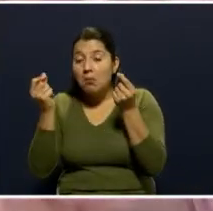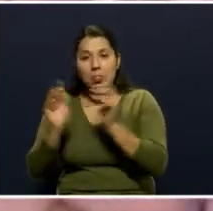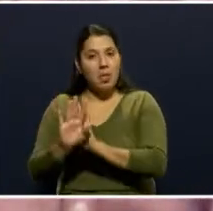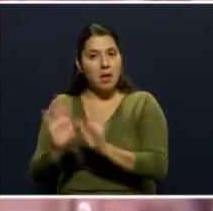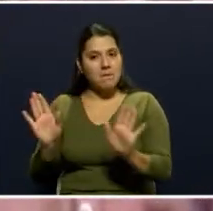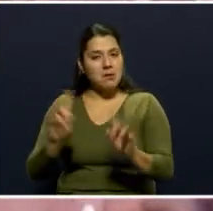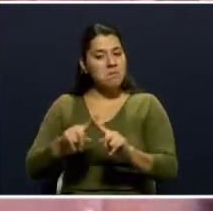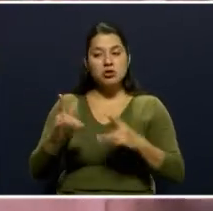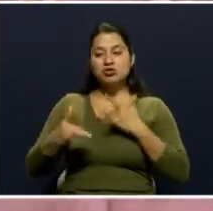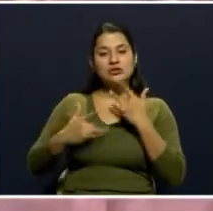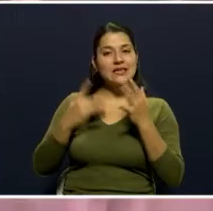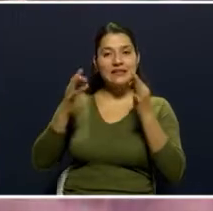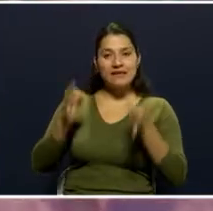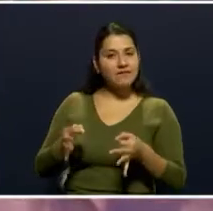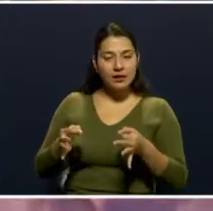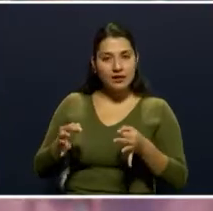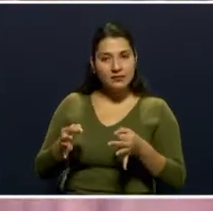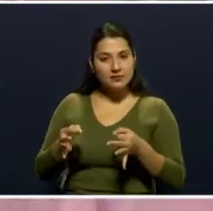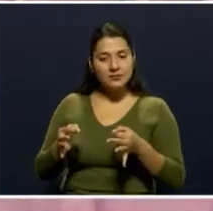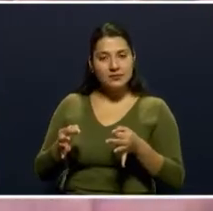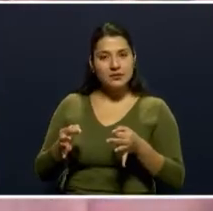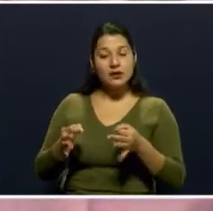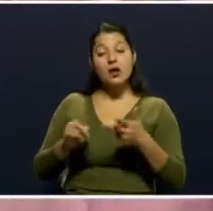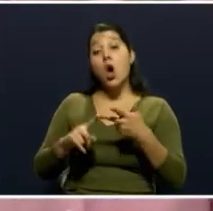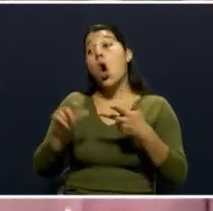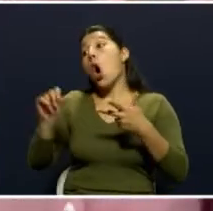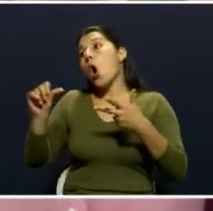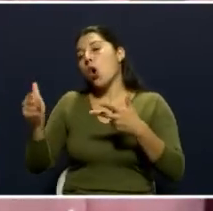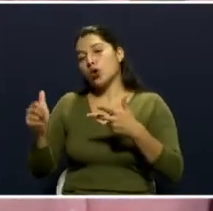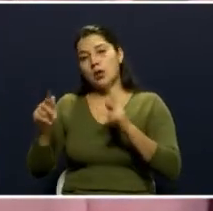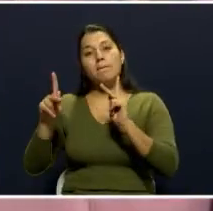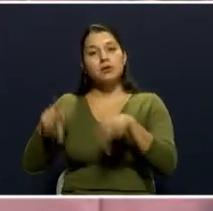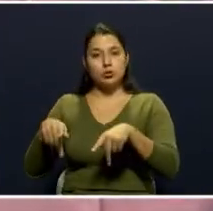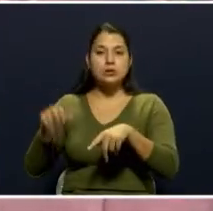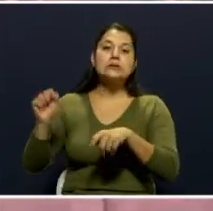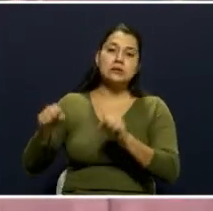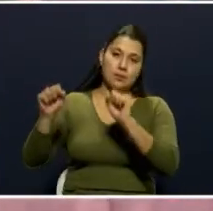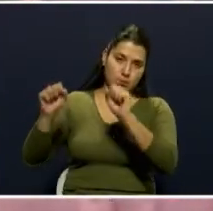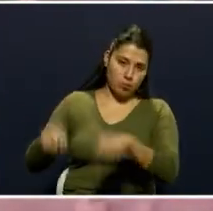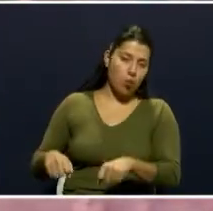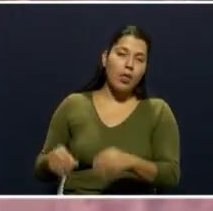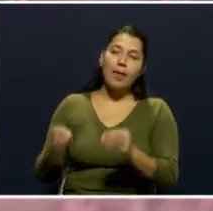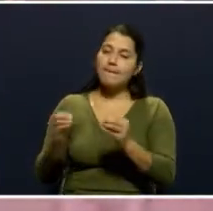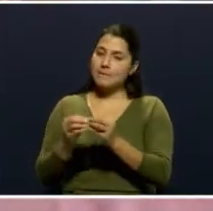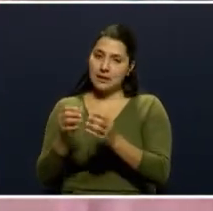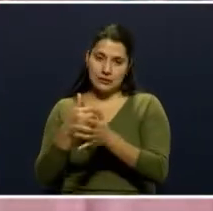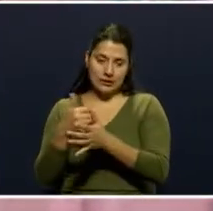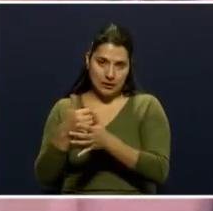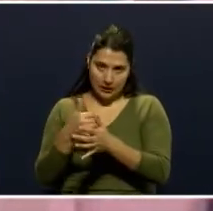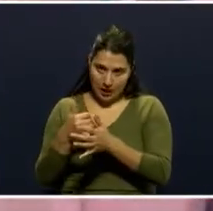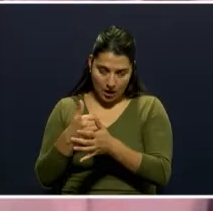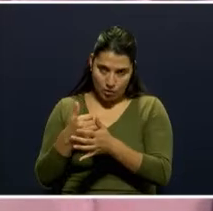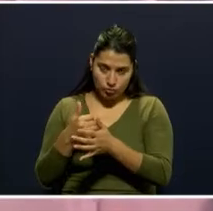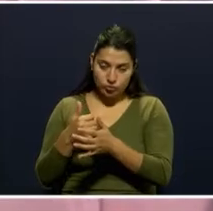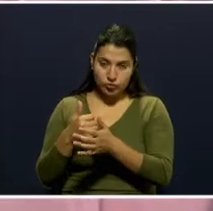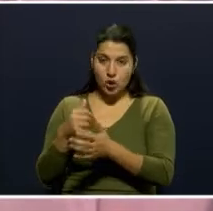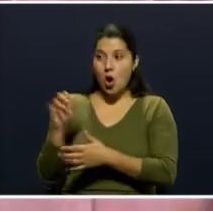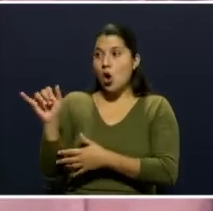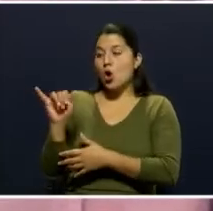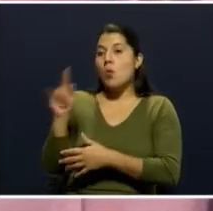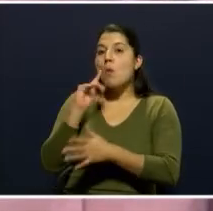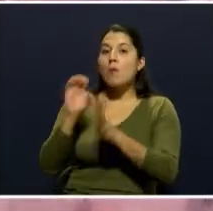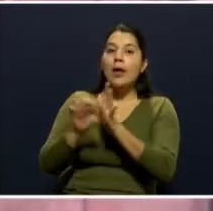porque no llega tan allá el virus, y otros sí pueden tener síntomas mucho mayores, como los cuales pueden ser